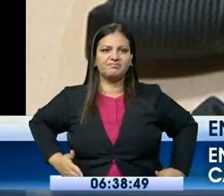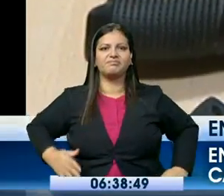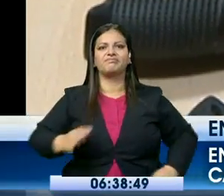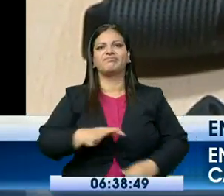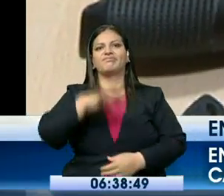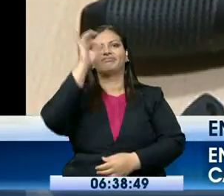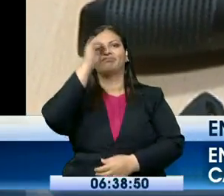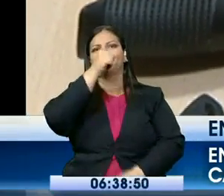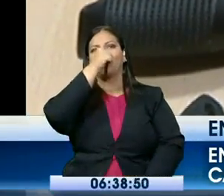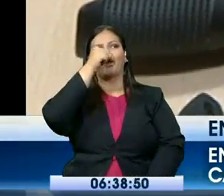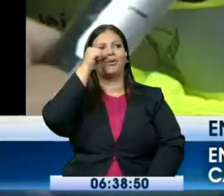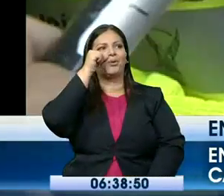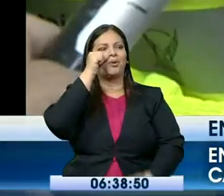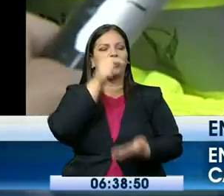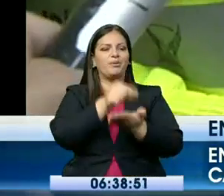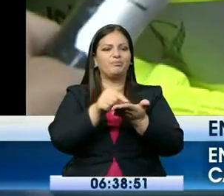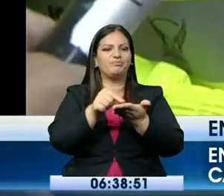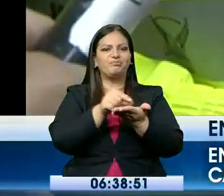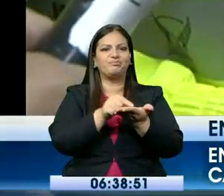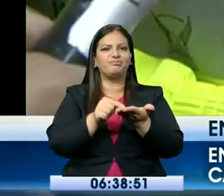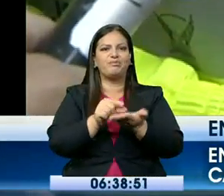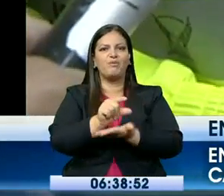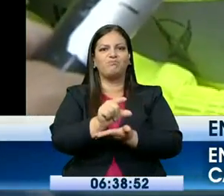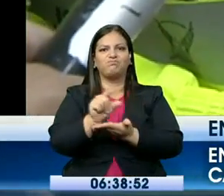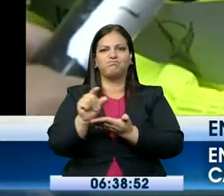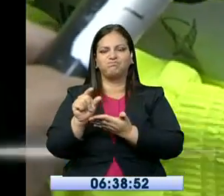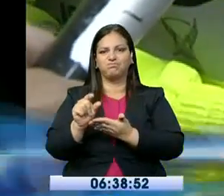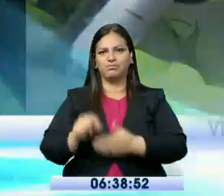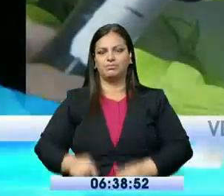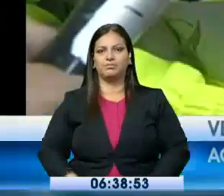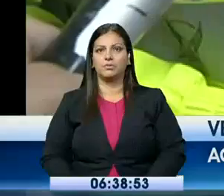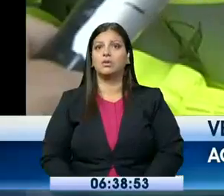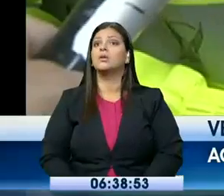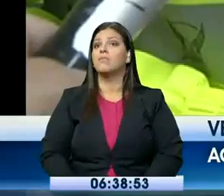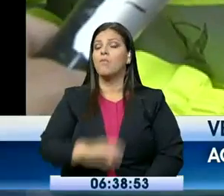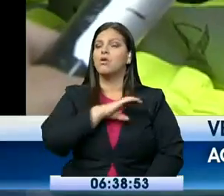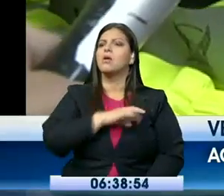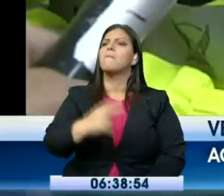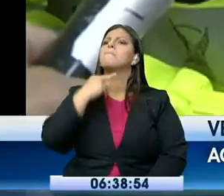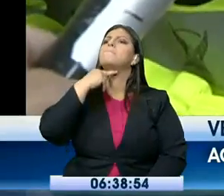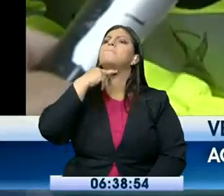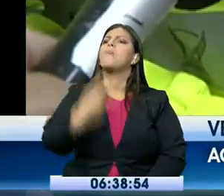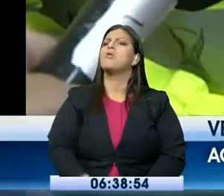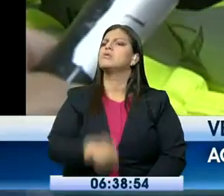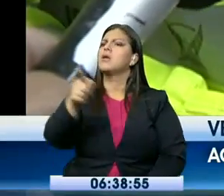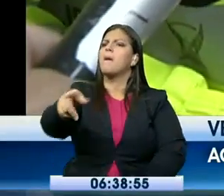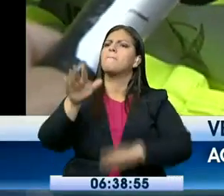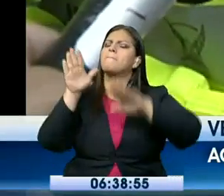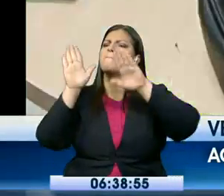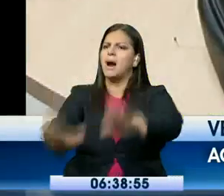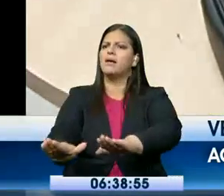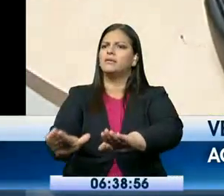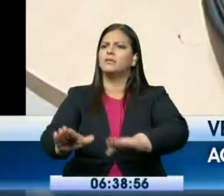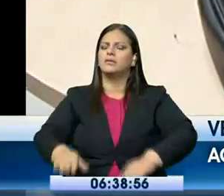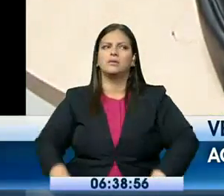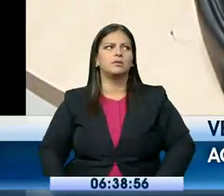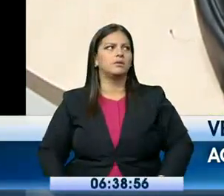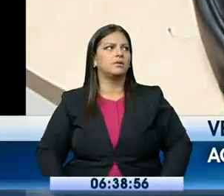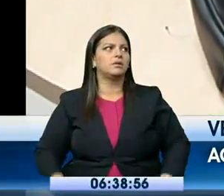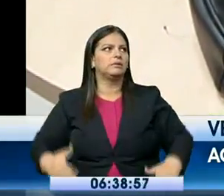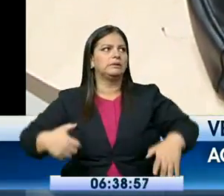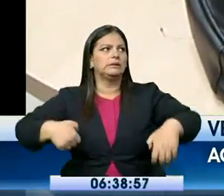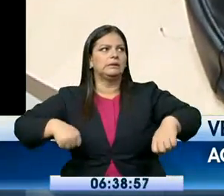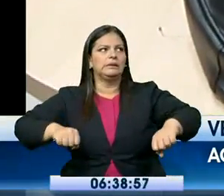de drogas. Ya la voz de alto policía se detiene y logramos neutralizarlo realizándole un